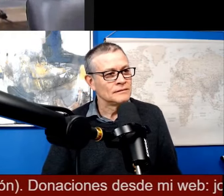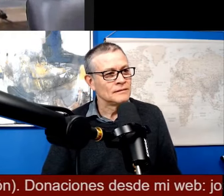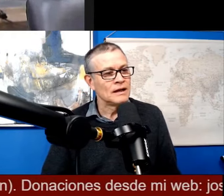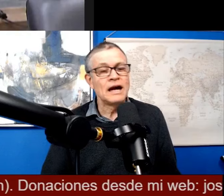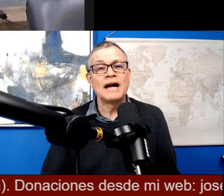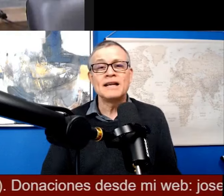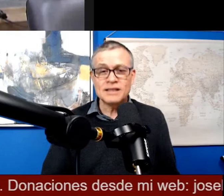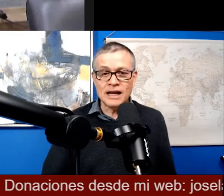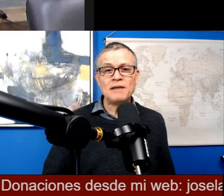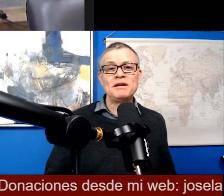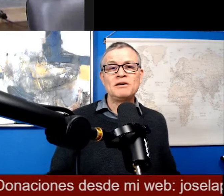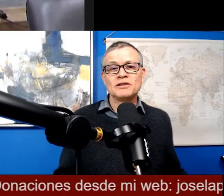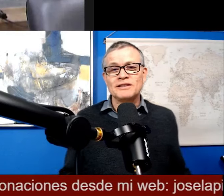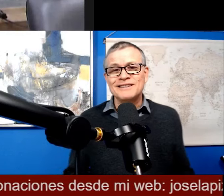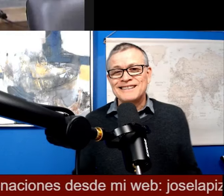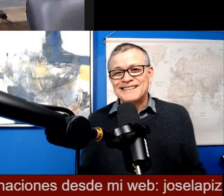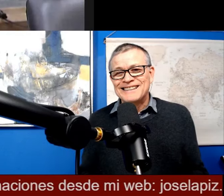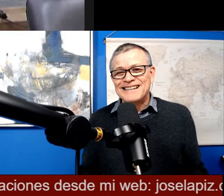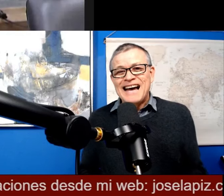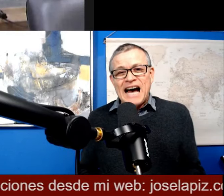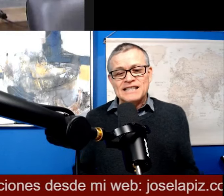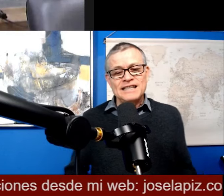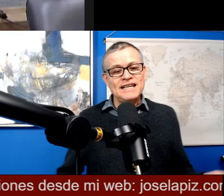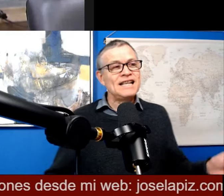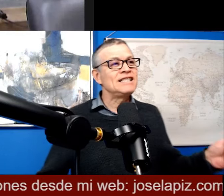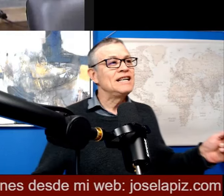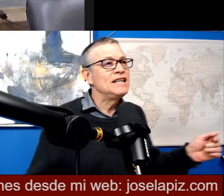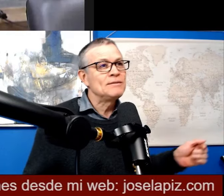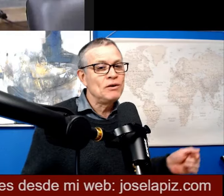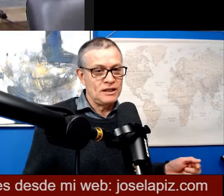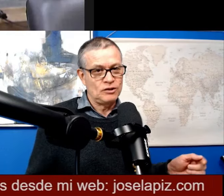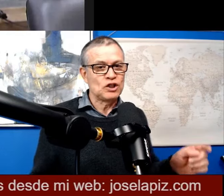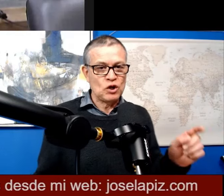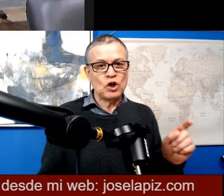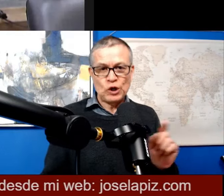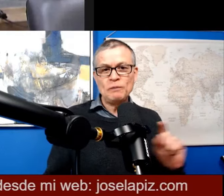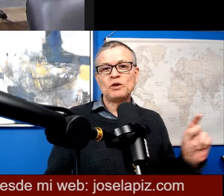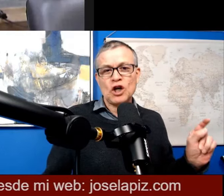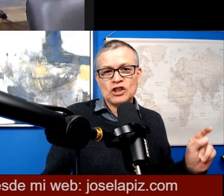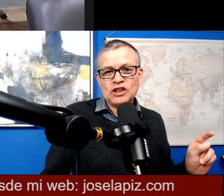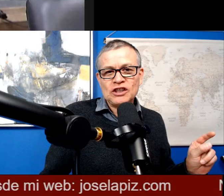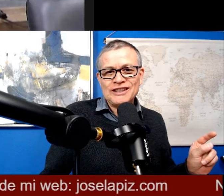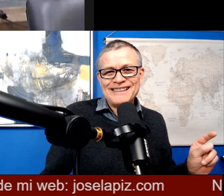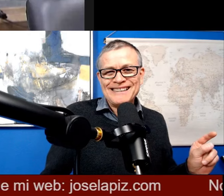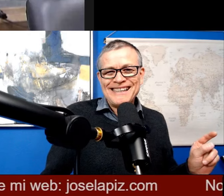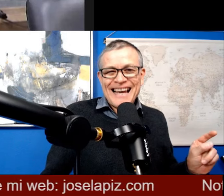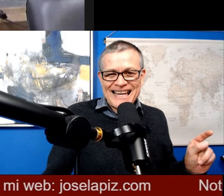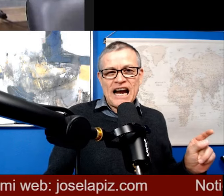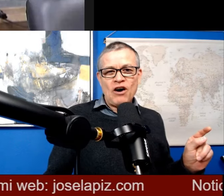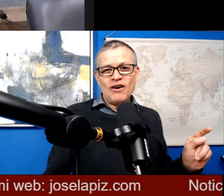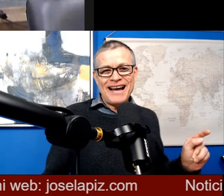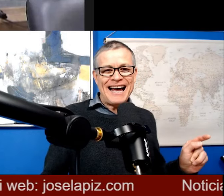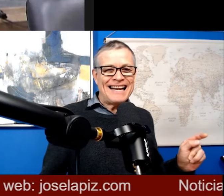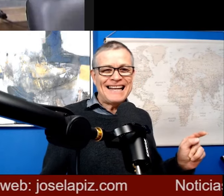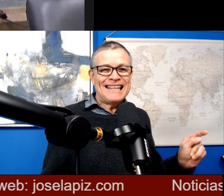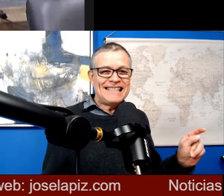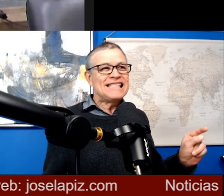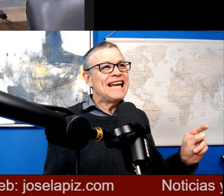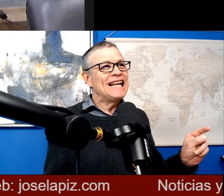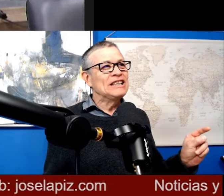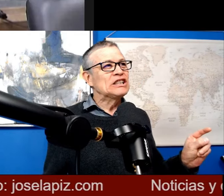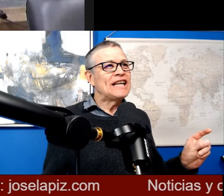sociales. Ahí está, amigos. Así el cinismo de estos corruptos. Y ahora